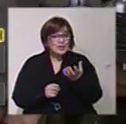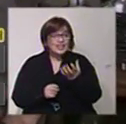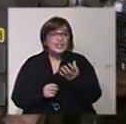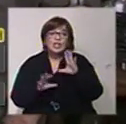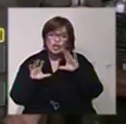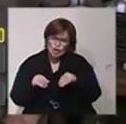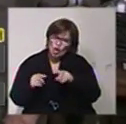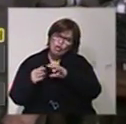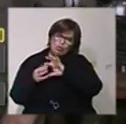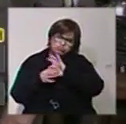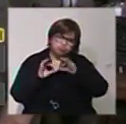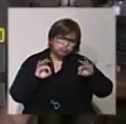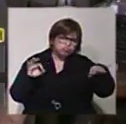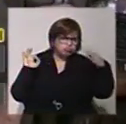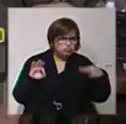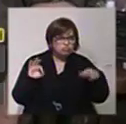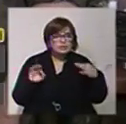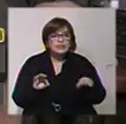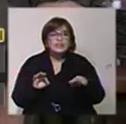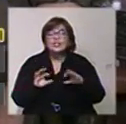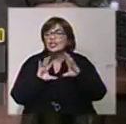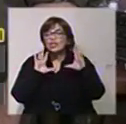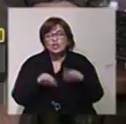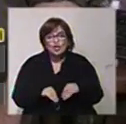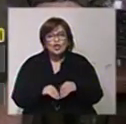muy lindo, o sea, me gustó cómo quedó todo, cómo él se fue.